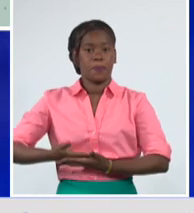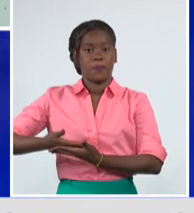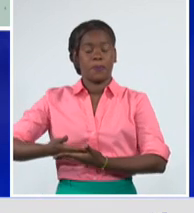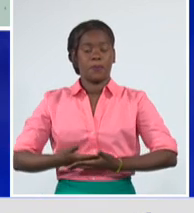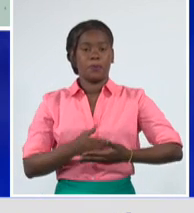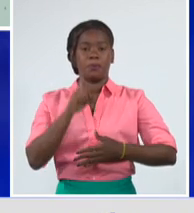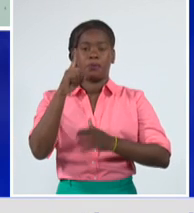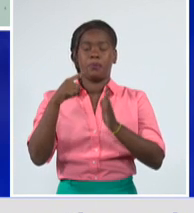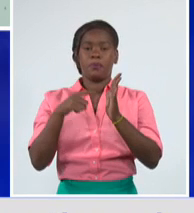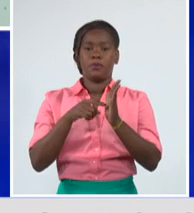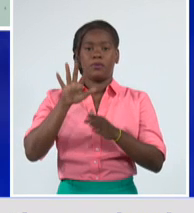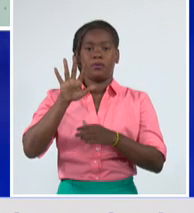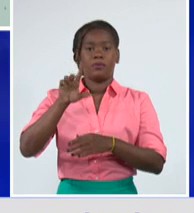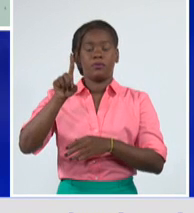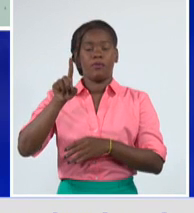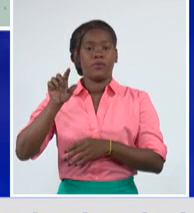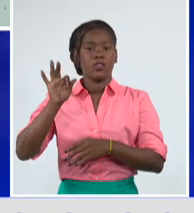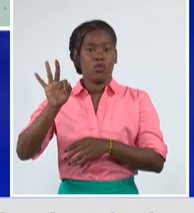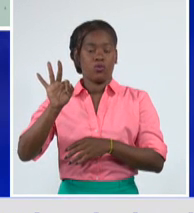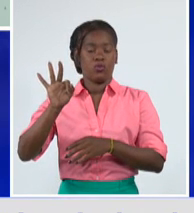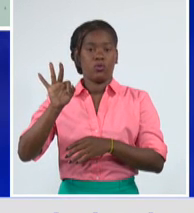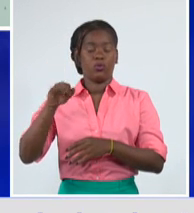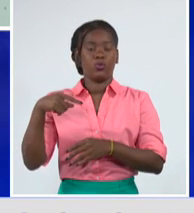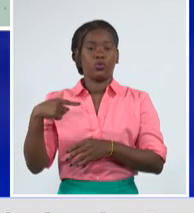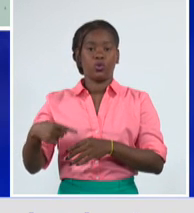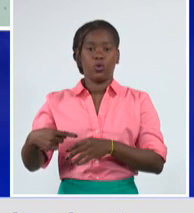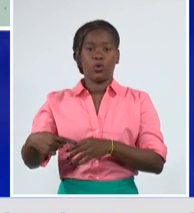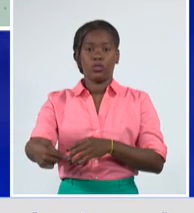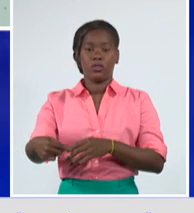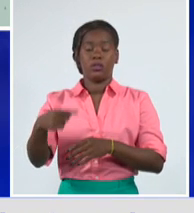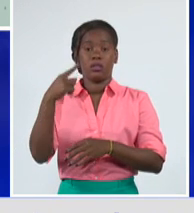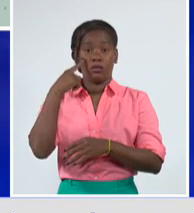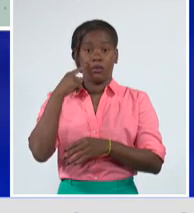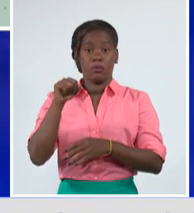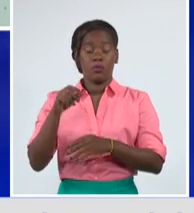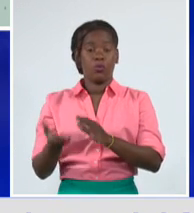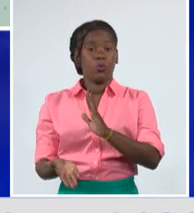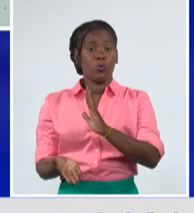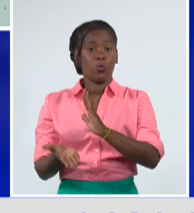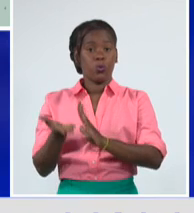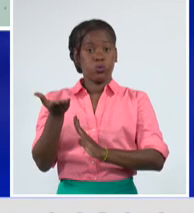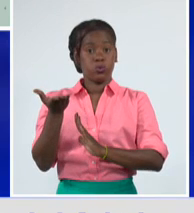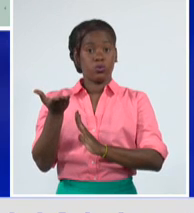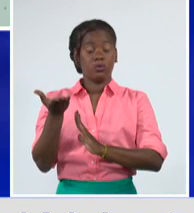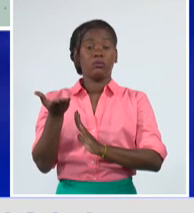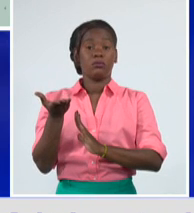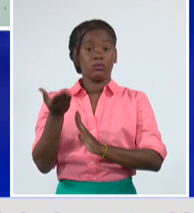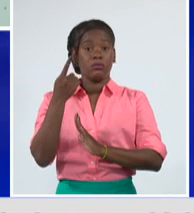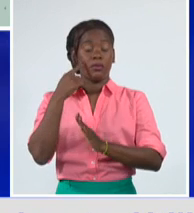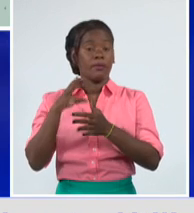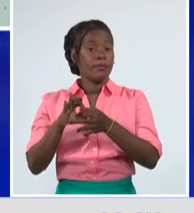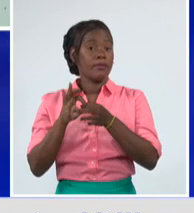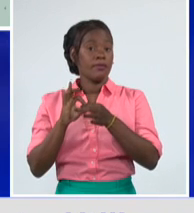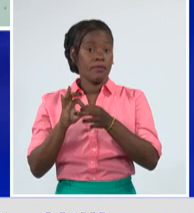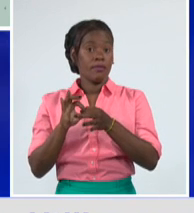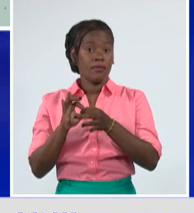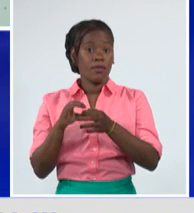1.518 como promedio diariamente, que es superior al que teníamos ayer, que era de